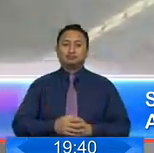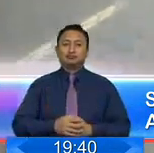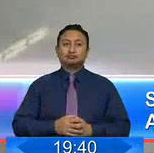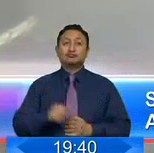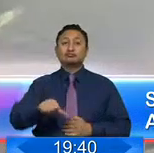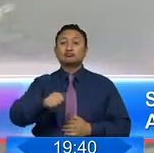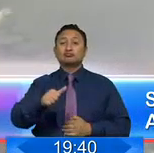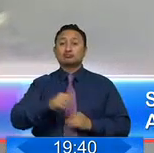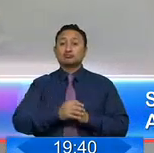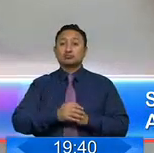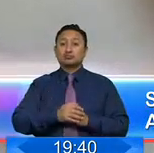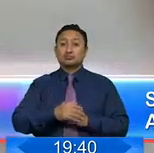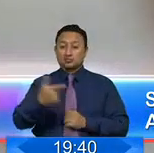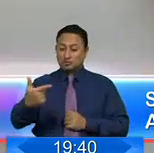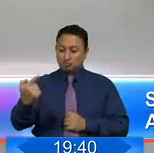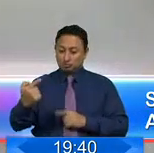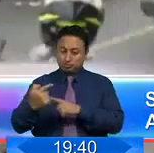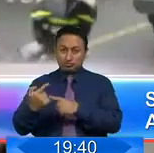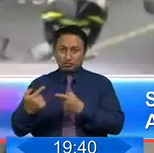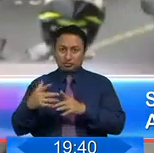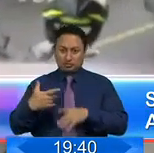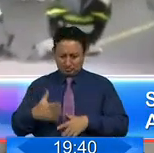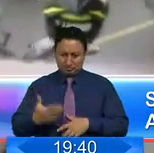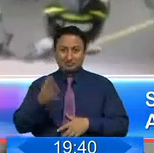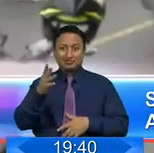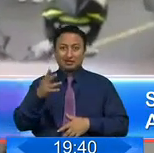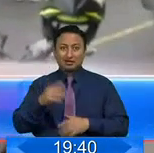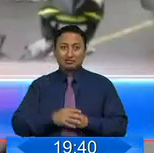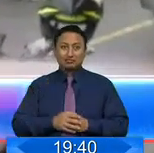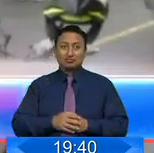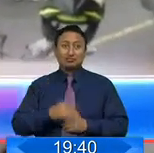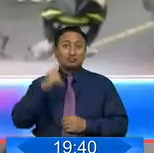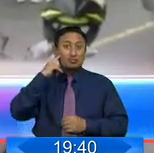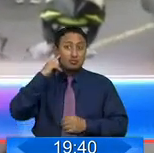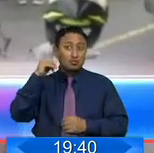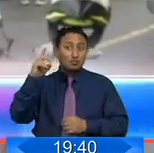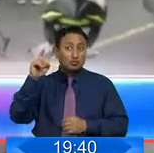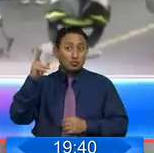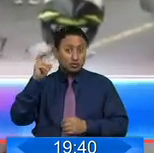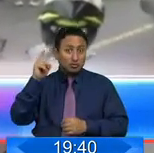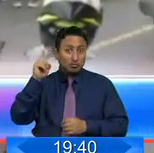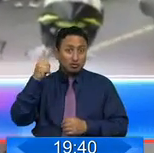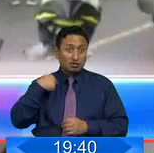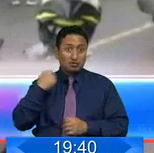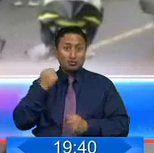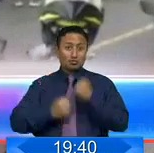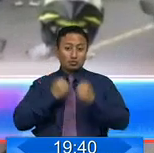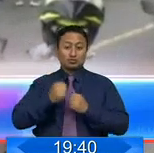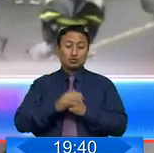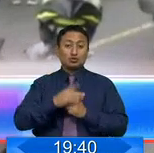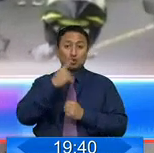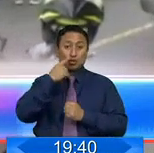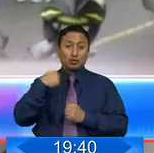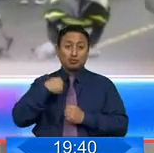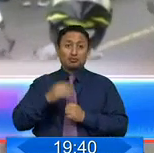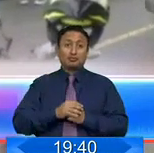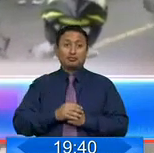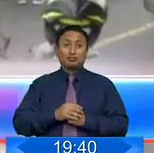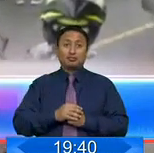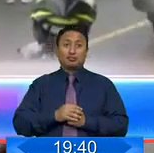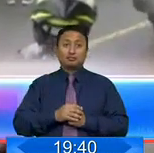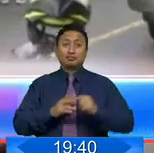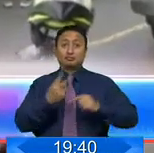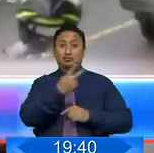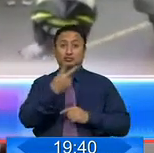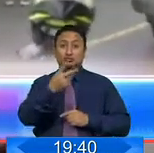vimos que era pólvora, nos le fuimos encima. Sí, escuché el primer disparo y corrí, porque vi que el señor le tenía apuntado